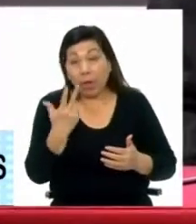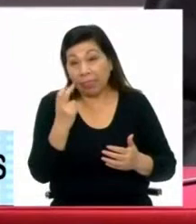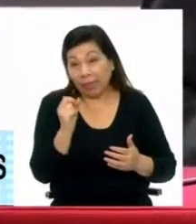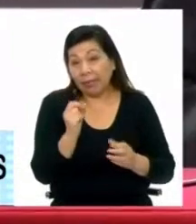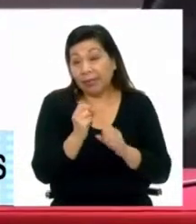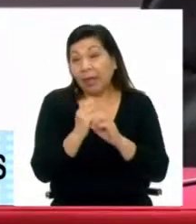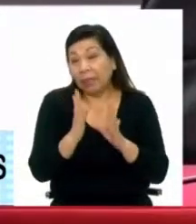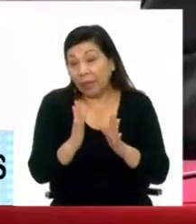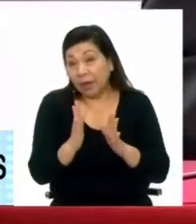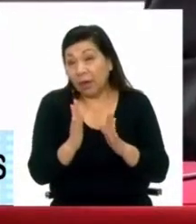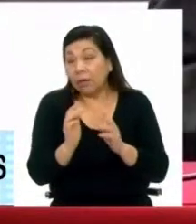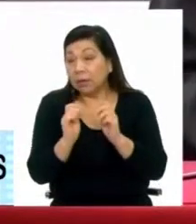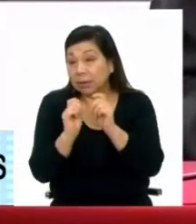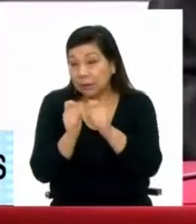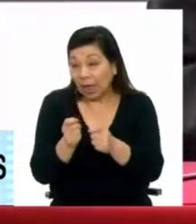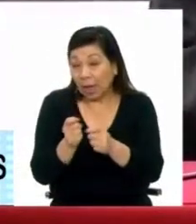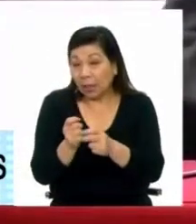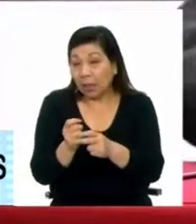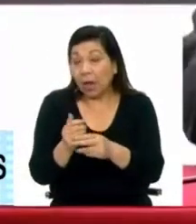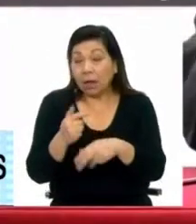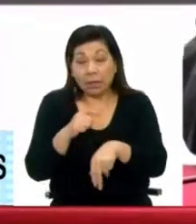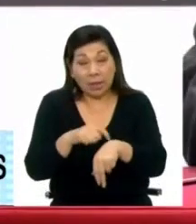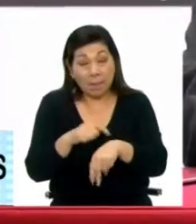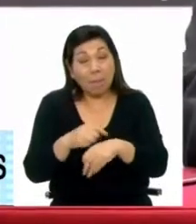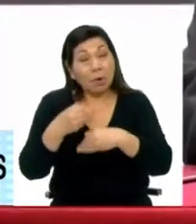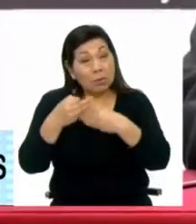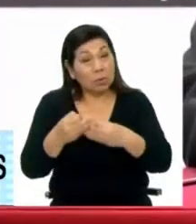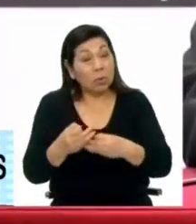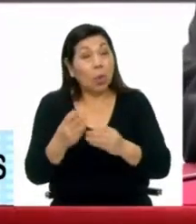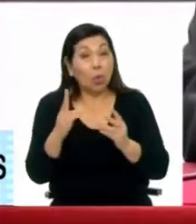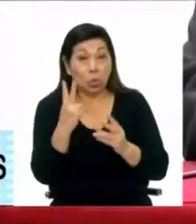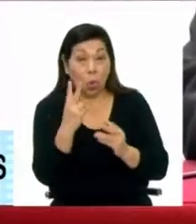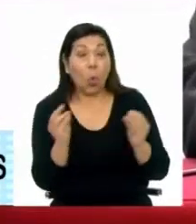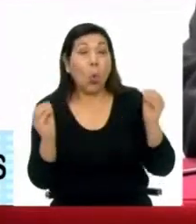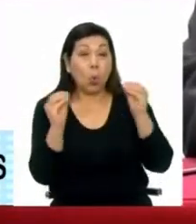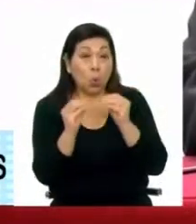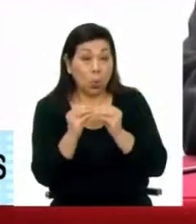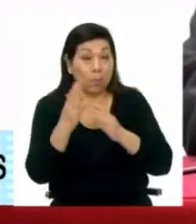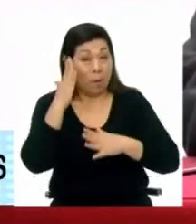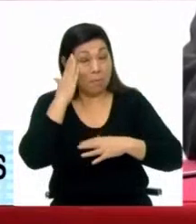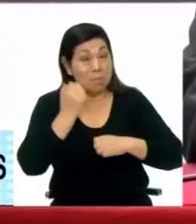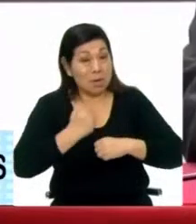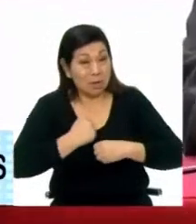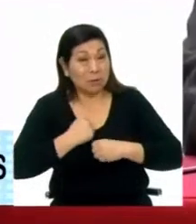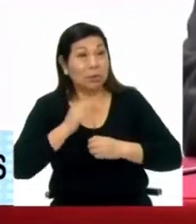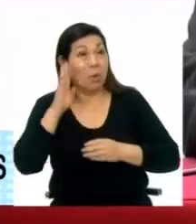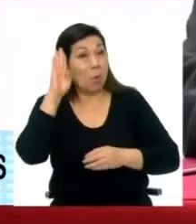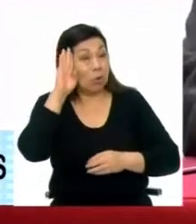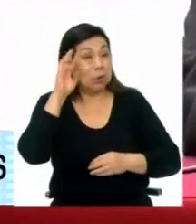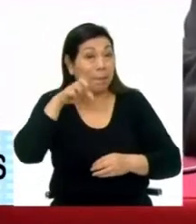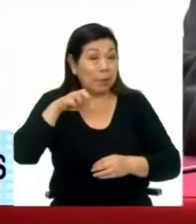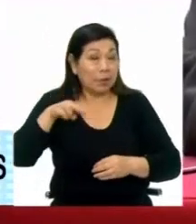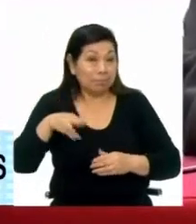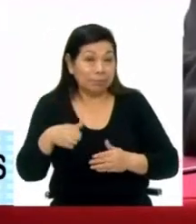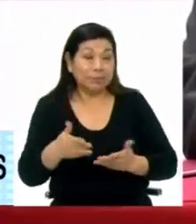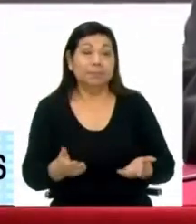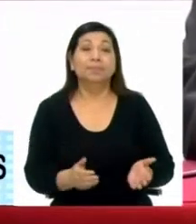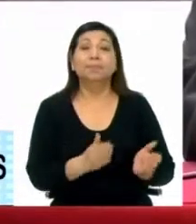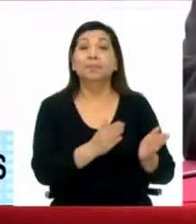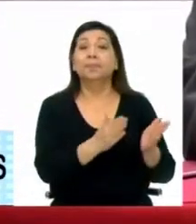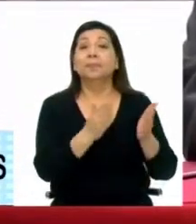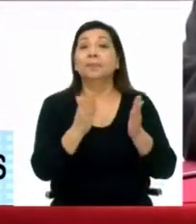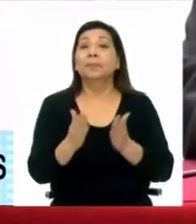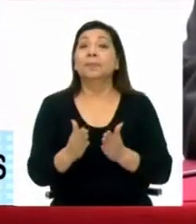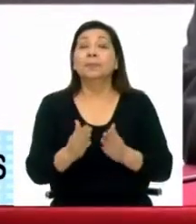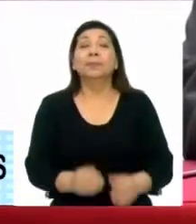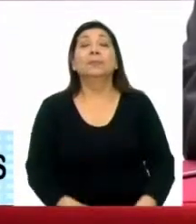días que se han dado para plazo de esto y los dos sectores están coordinando al respecto. Invitamos a Karina